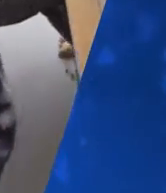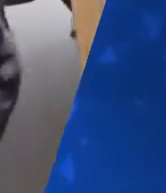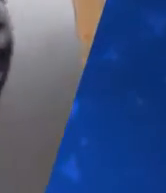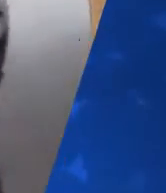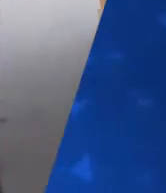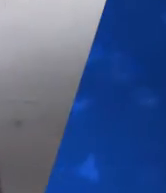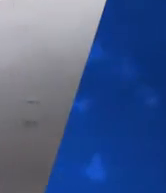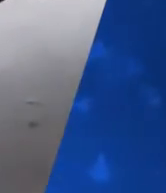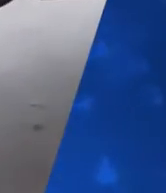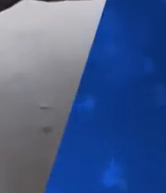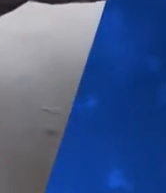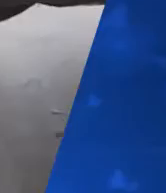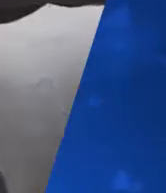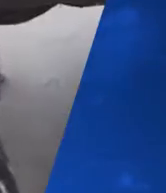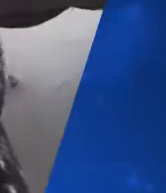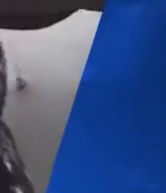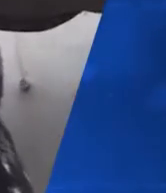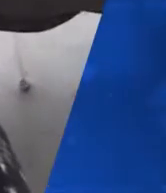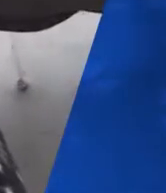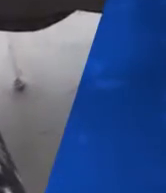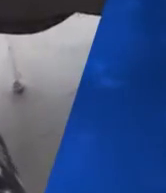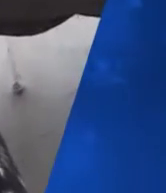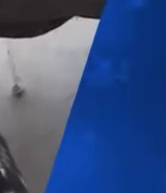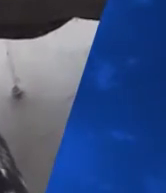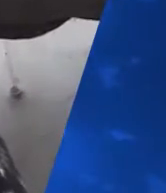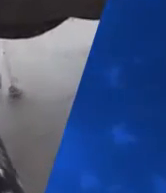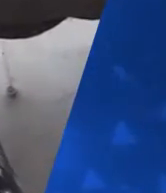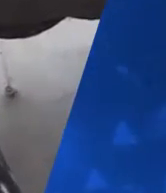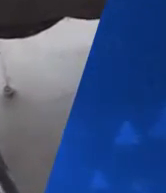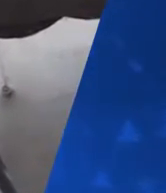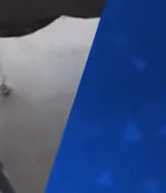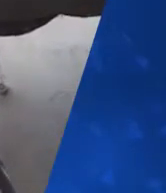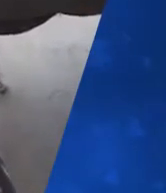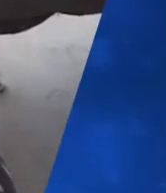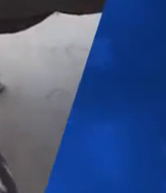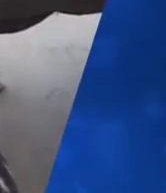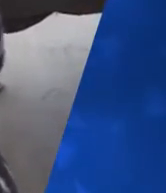Municipio entrega frazadas solidarias tejidas por más de 60 voluntarias.